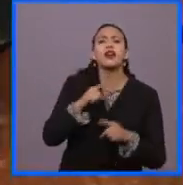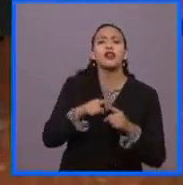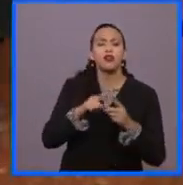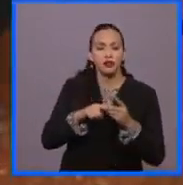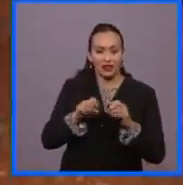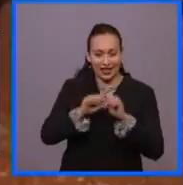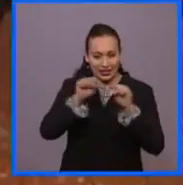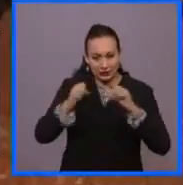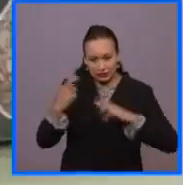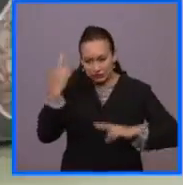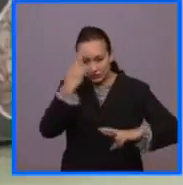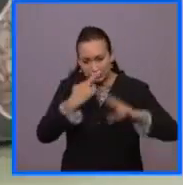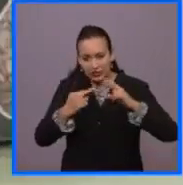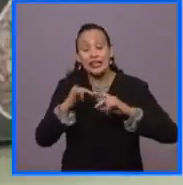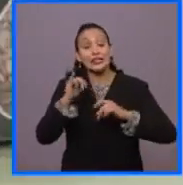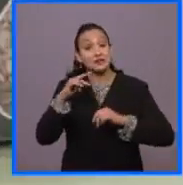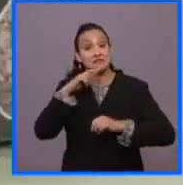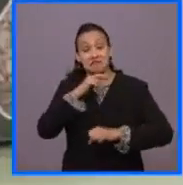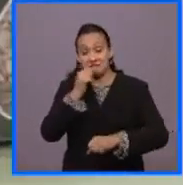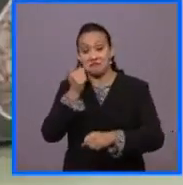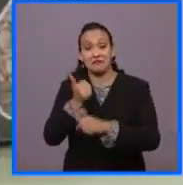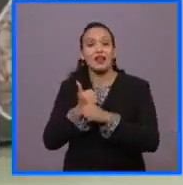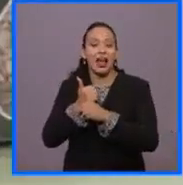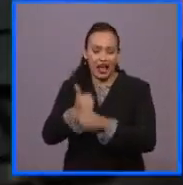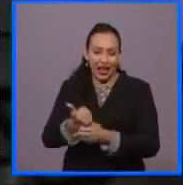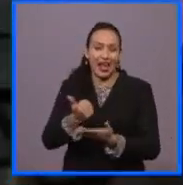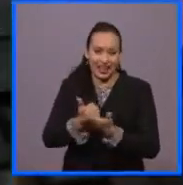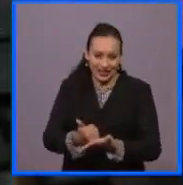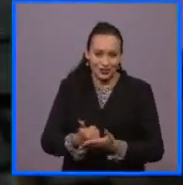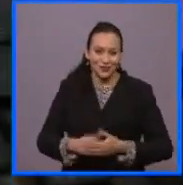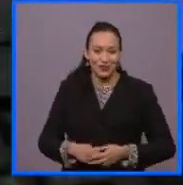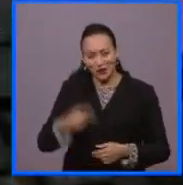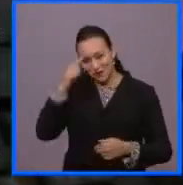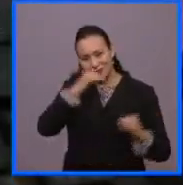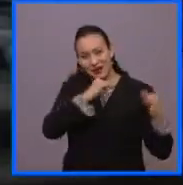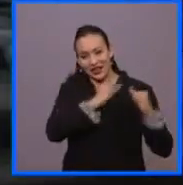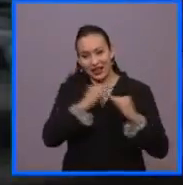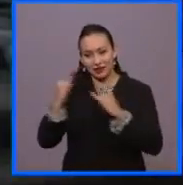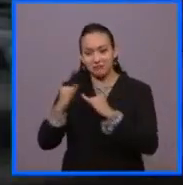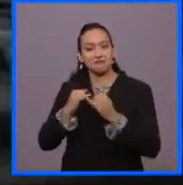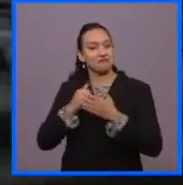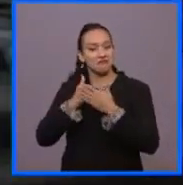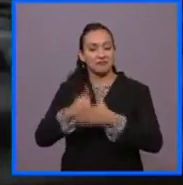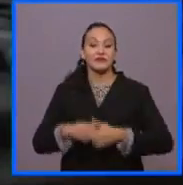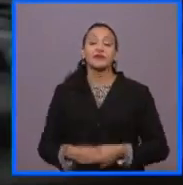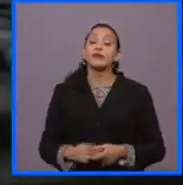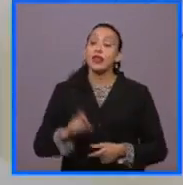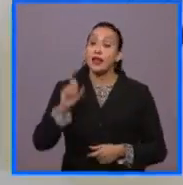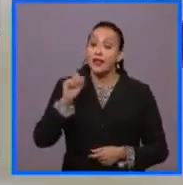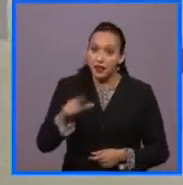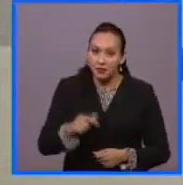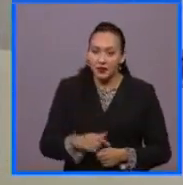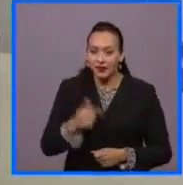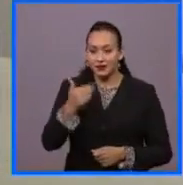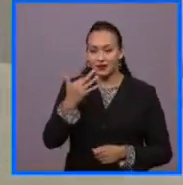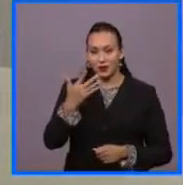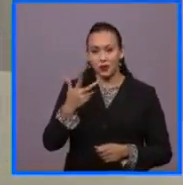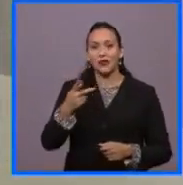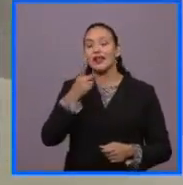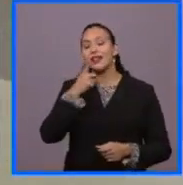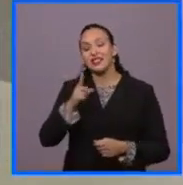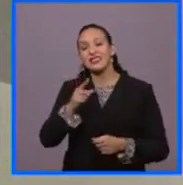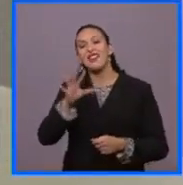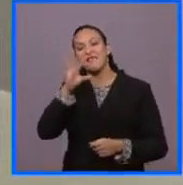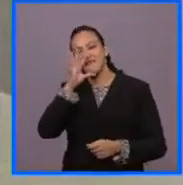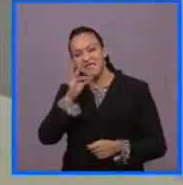sistema y validados para su atención por personal de ambas instituciones. Asimismo, 50 reportaron